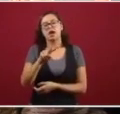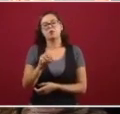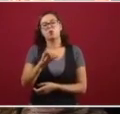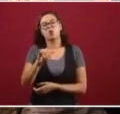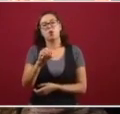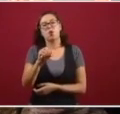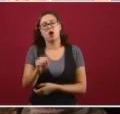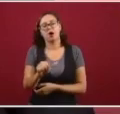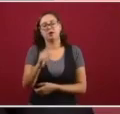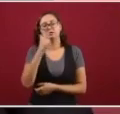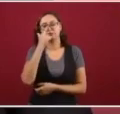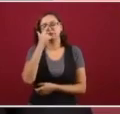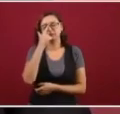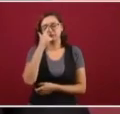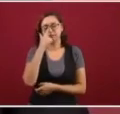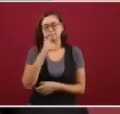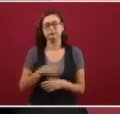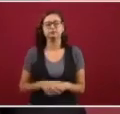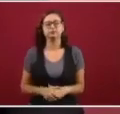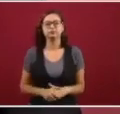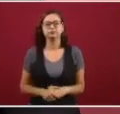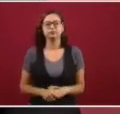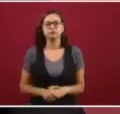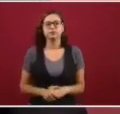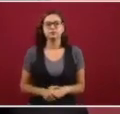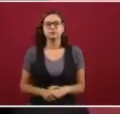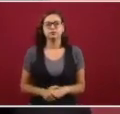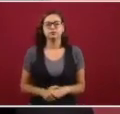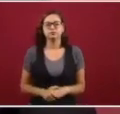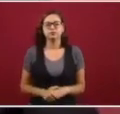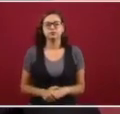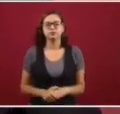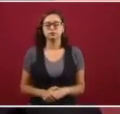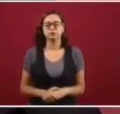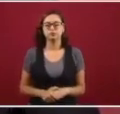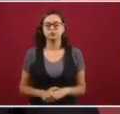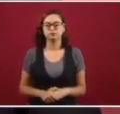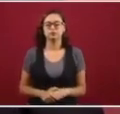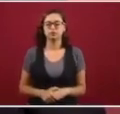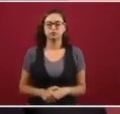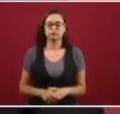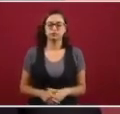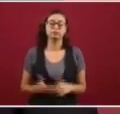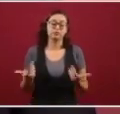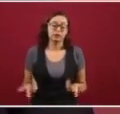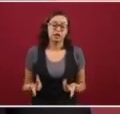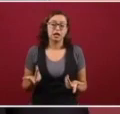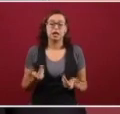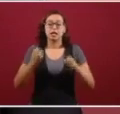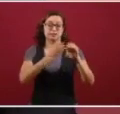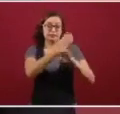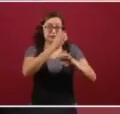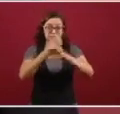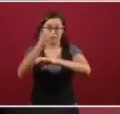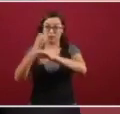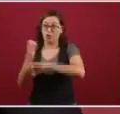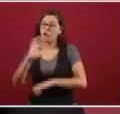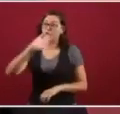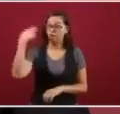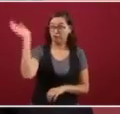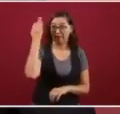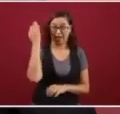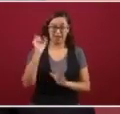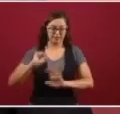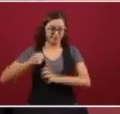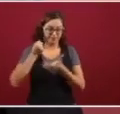Entiendo que lo que me plantea es que las participaciones federales que llegan a los estados y que se tienen que